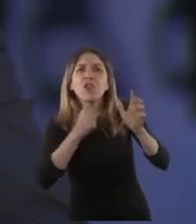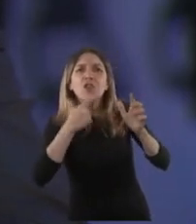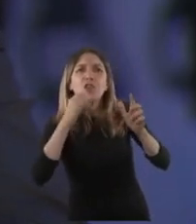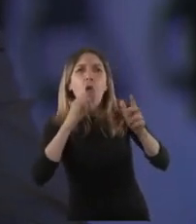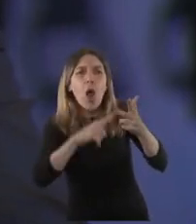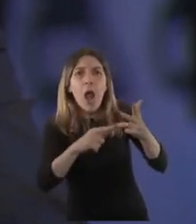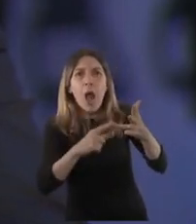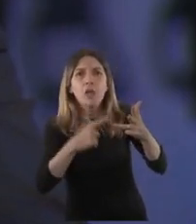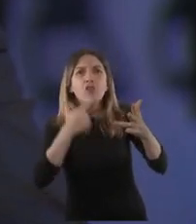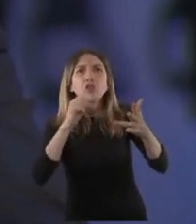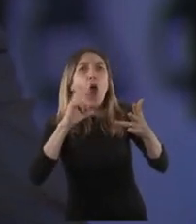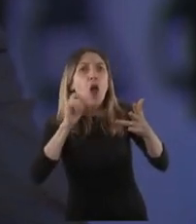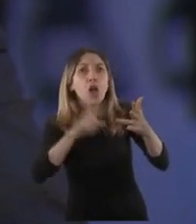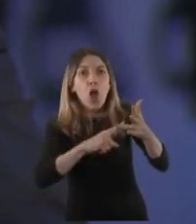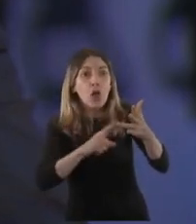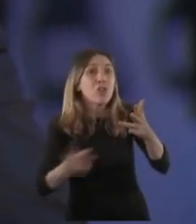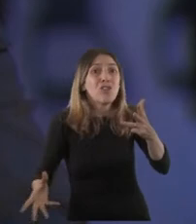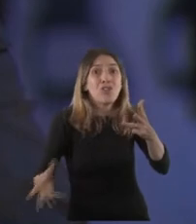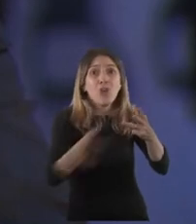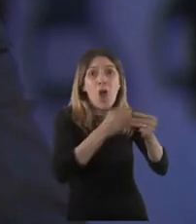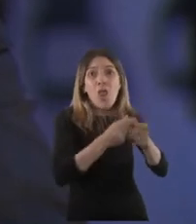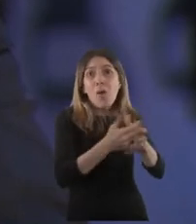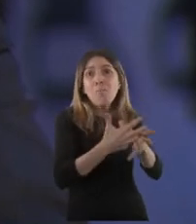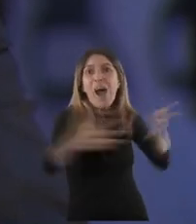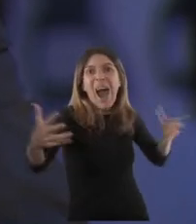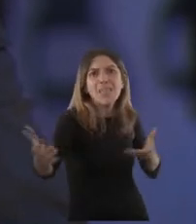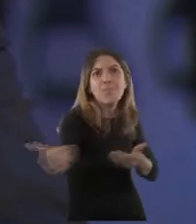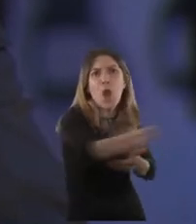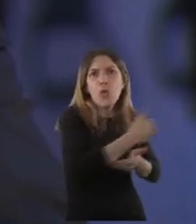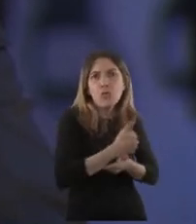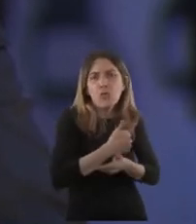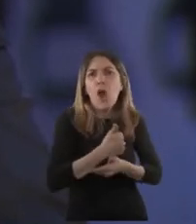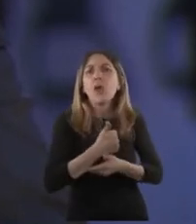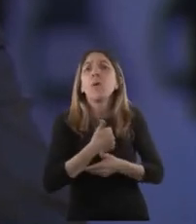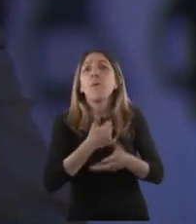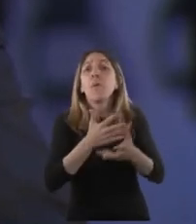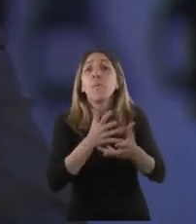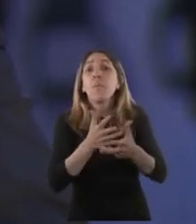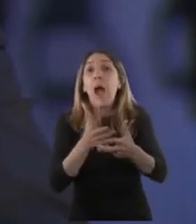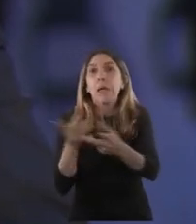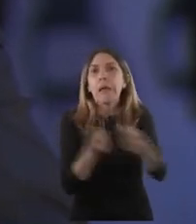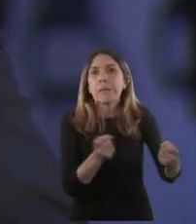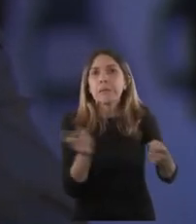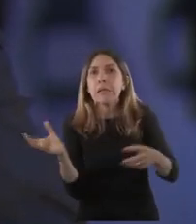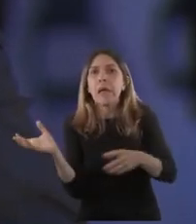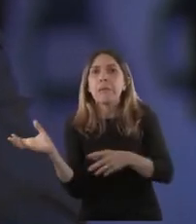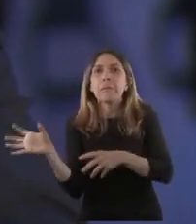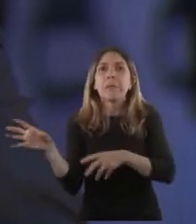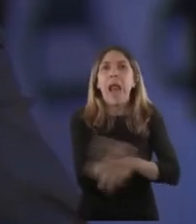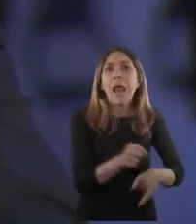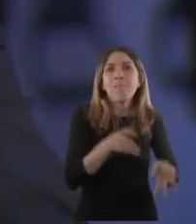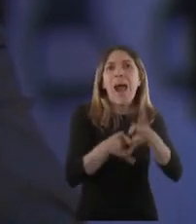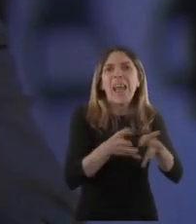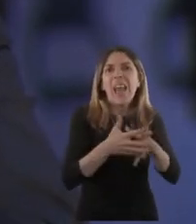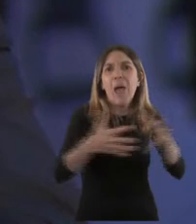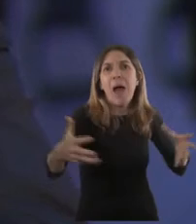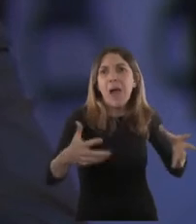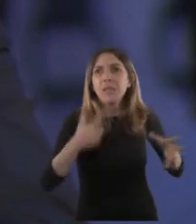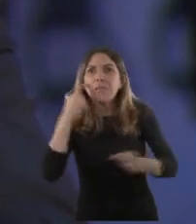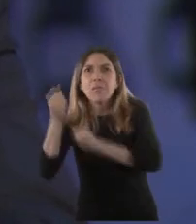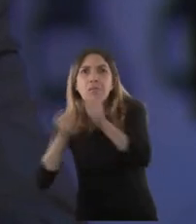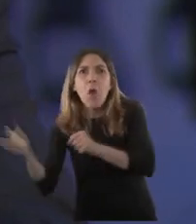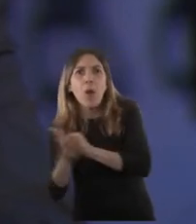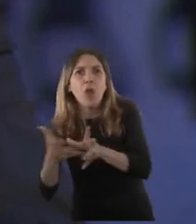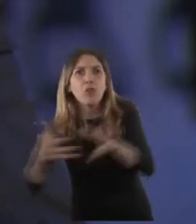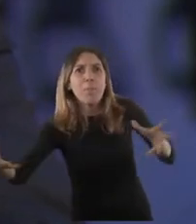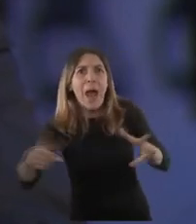la necesidad de más insumos, más equipamiento de nuestra industria. Y creemos que esa